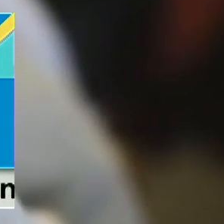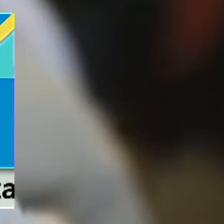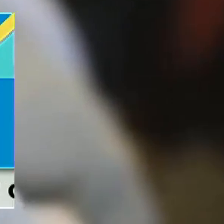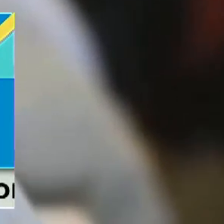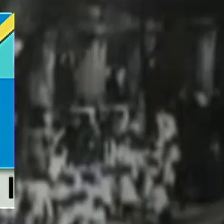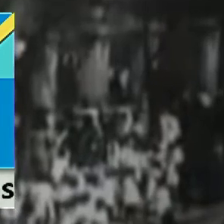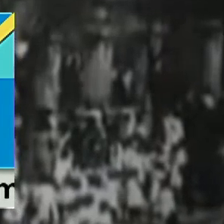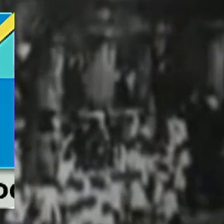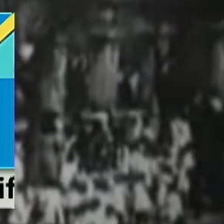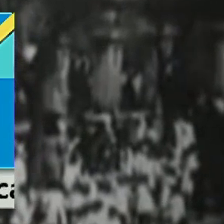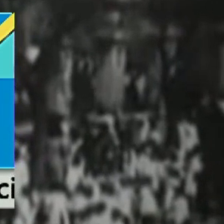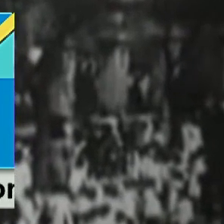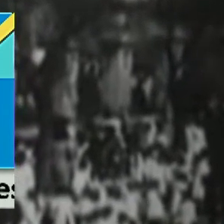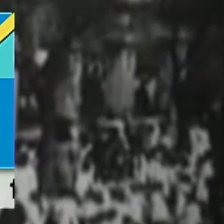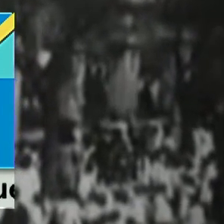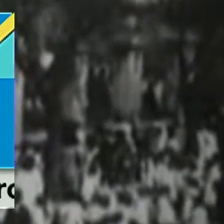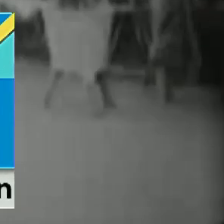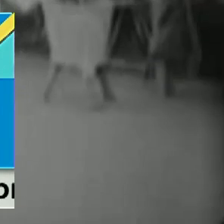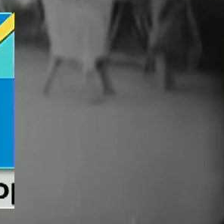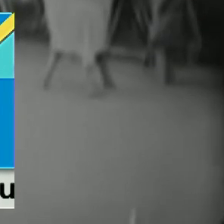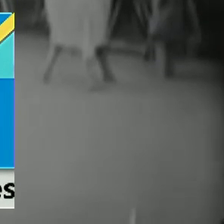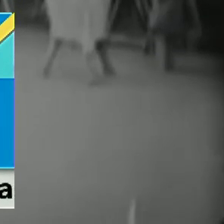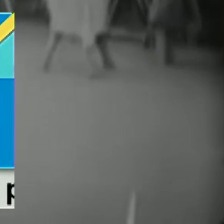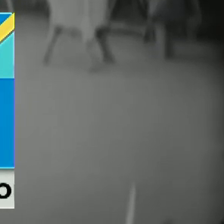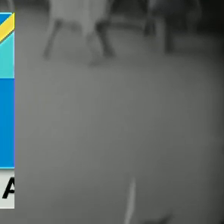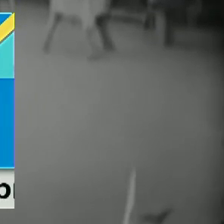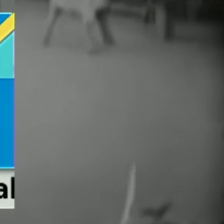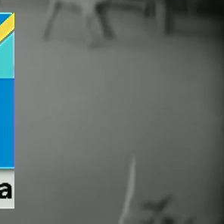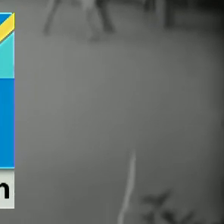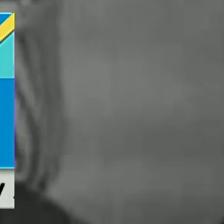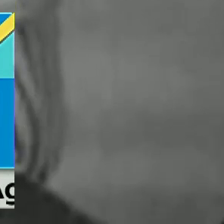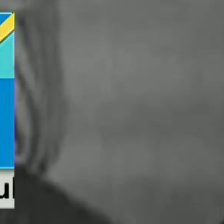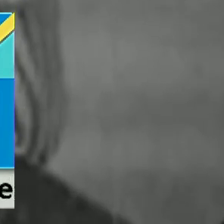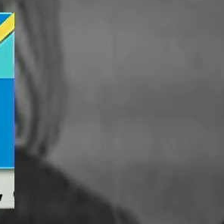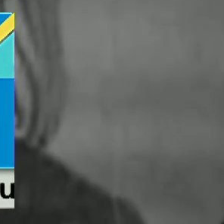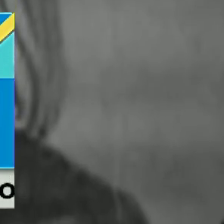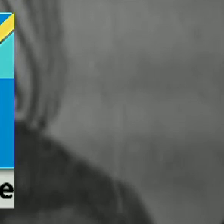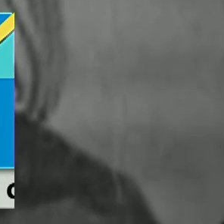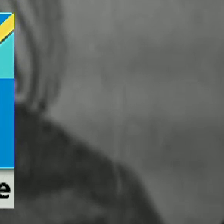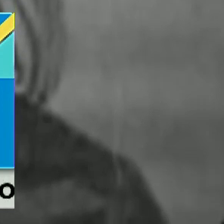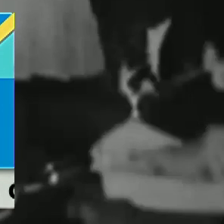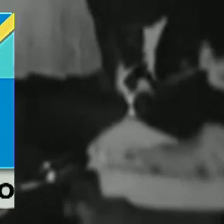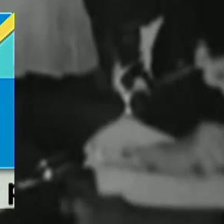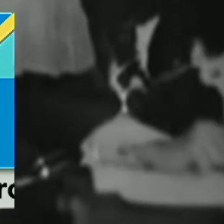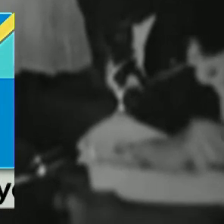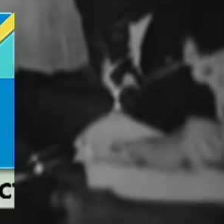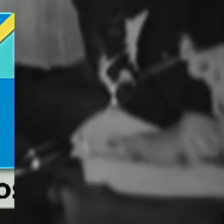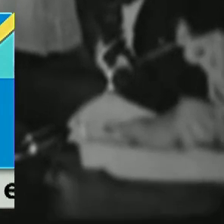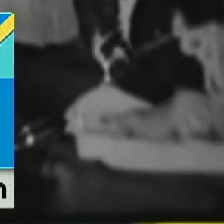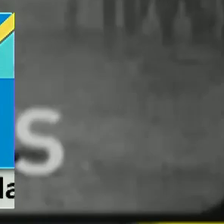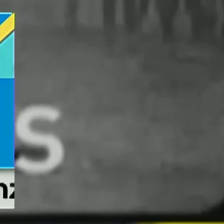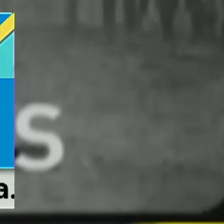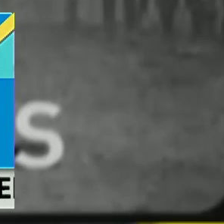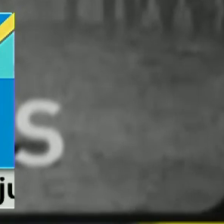hacerlo, pero realmente no saben cómo volcarlo. Esa capacitación que hicieron, ese orden de mérito